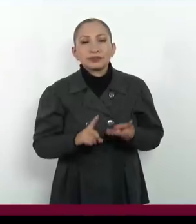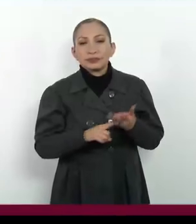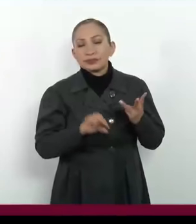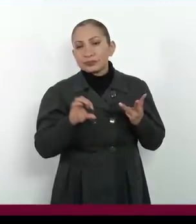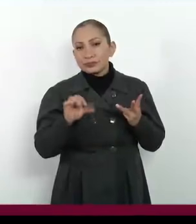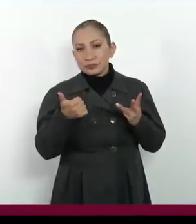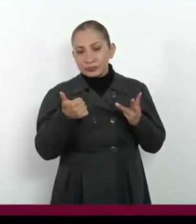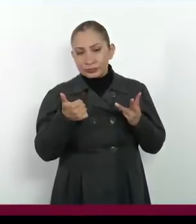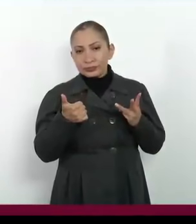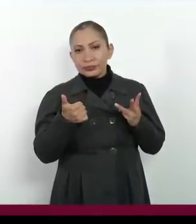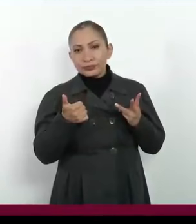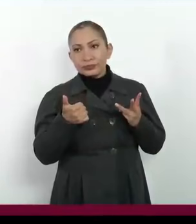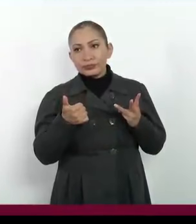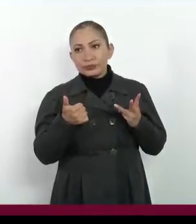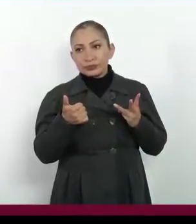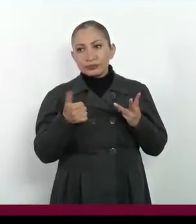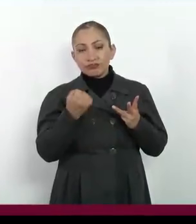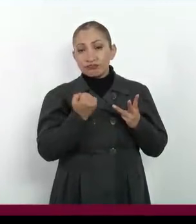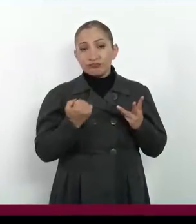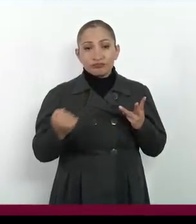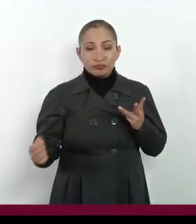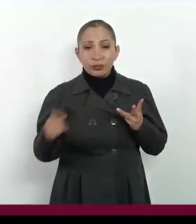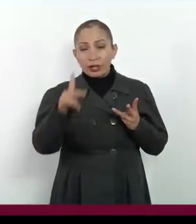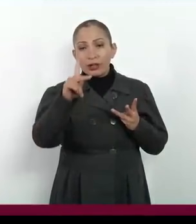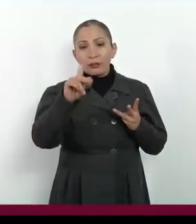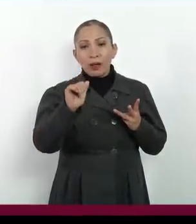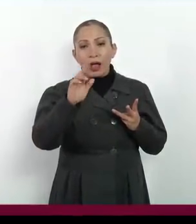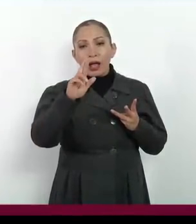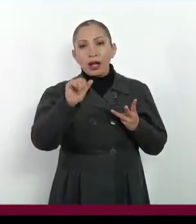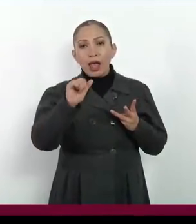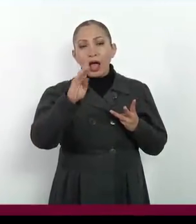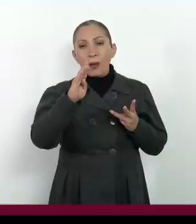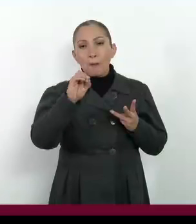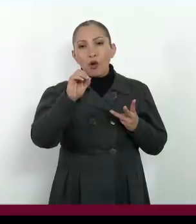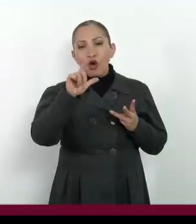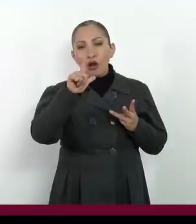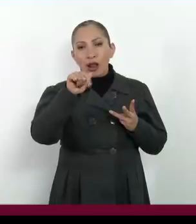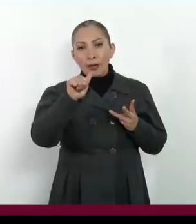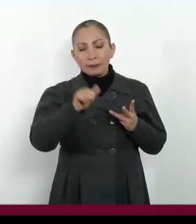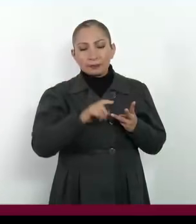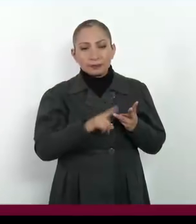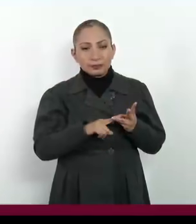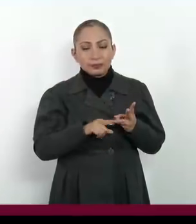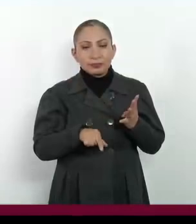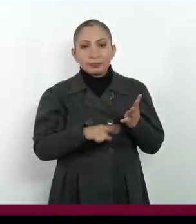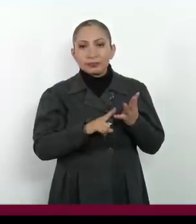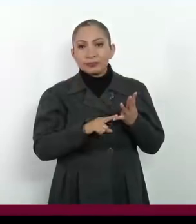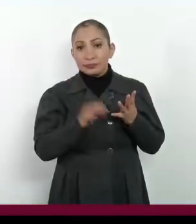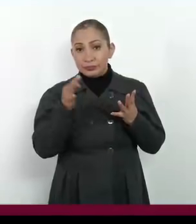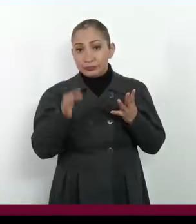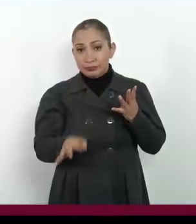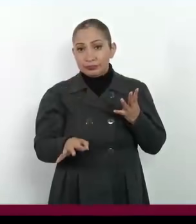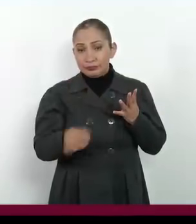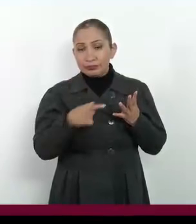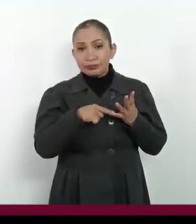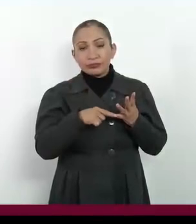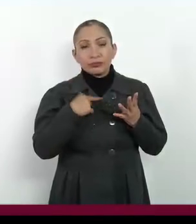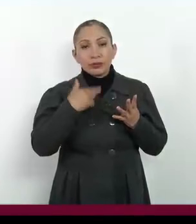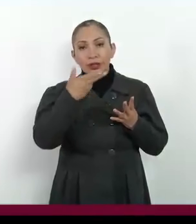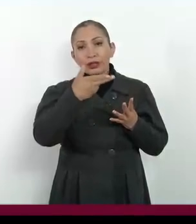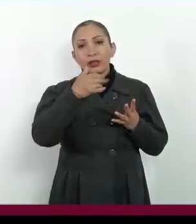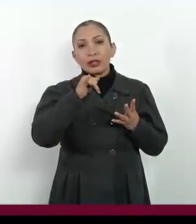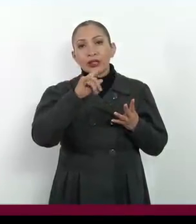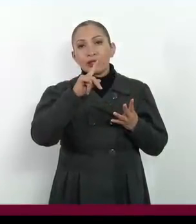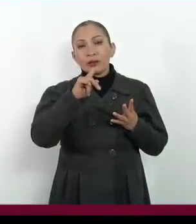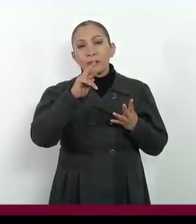La tercera de ellas es, por supuesto, la famosa parábola. La parábola. Y finalmente también conocemos